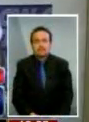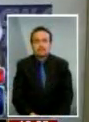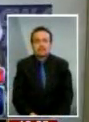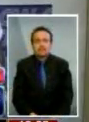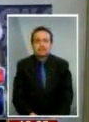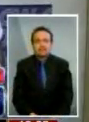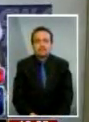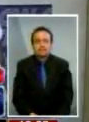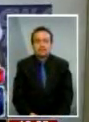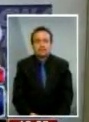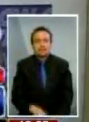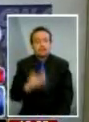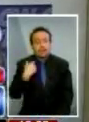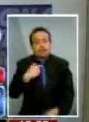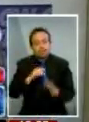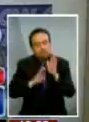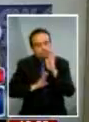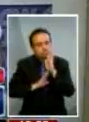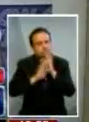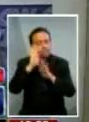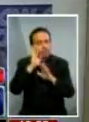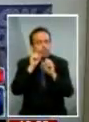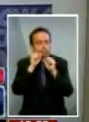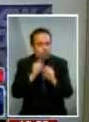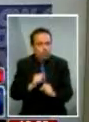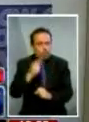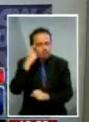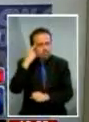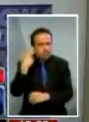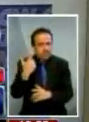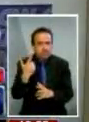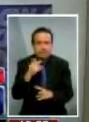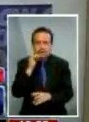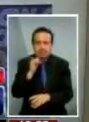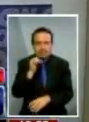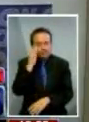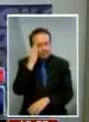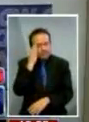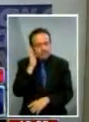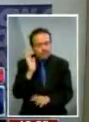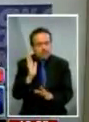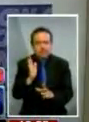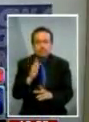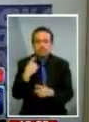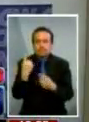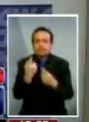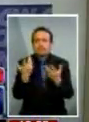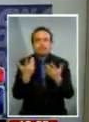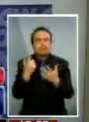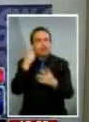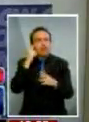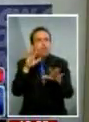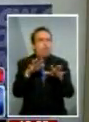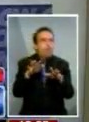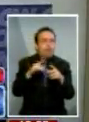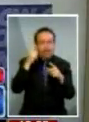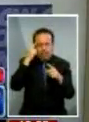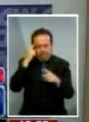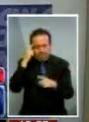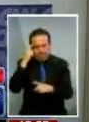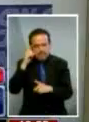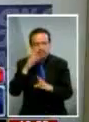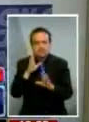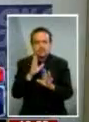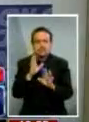La hemos sobrellevado como hemos podido, a lo mejor sin prestarle mucha atención, tratando de hacernos un poco, evitar